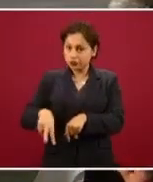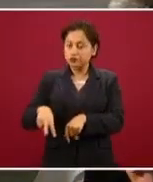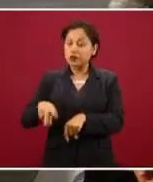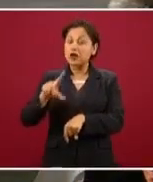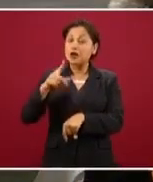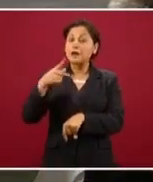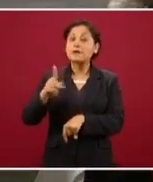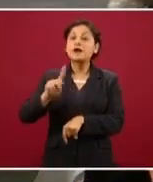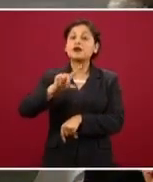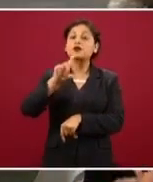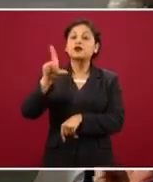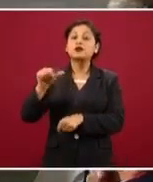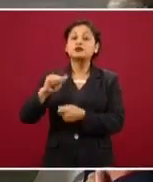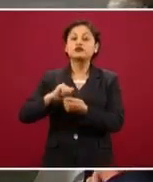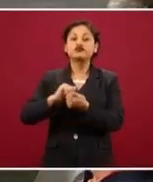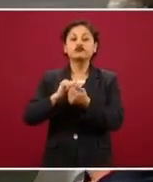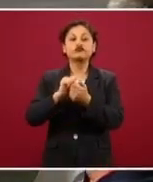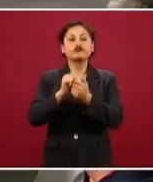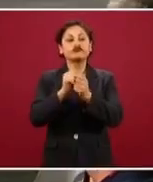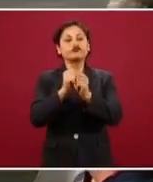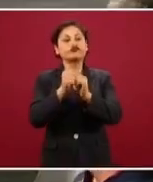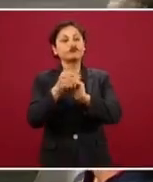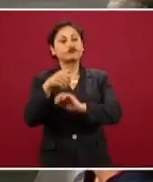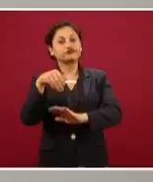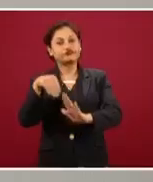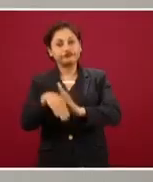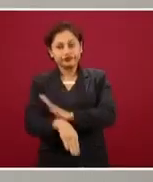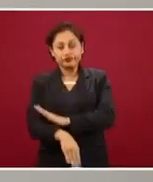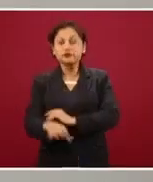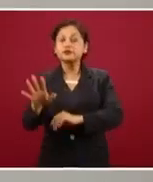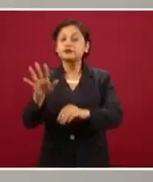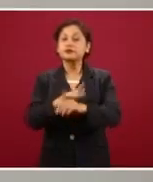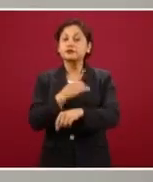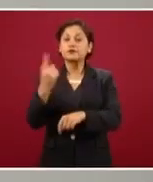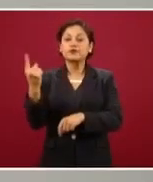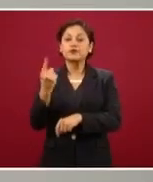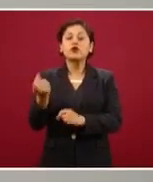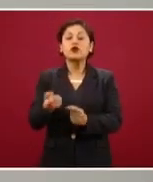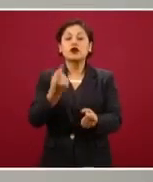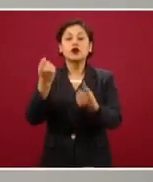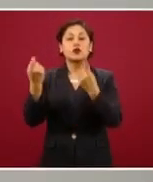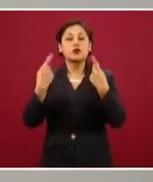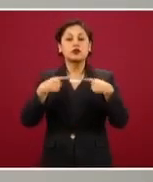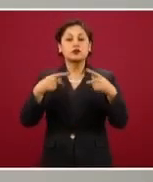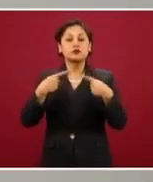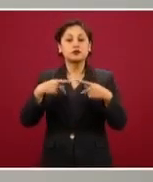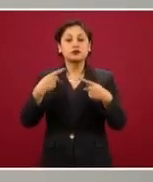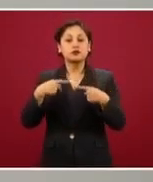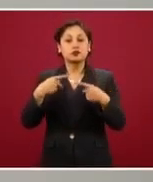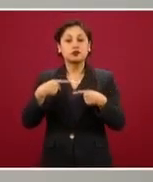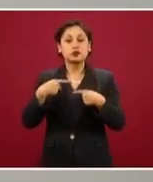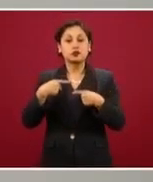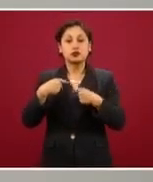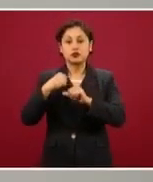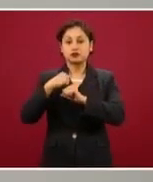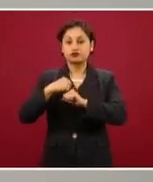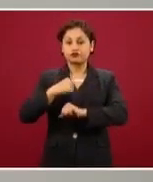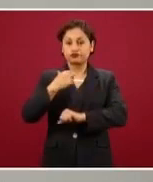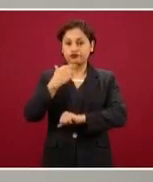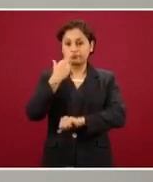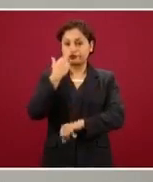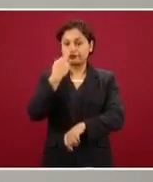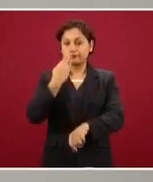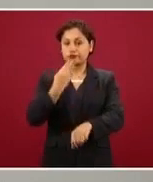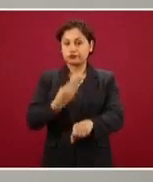descuidado. ¿Por qué? Porque fue tomado por actores de otros sectores que no son